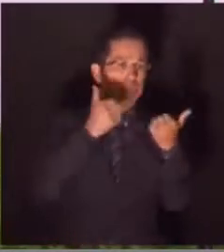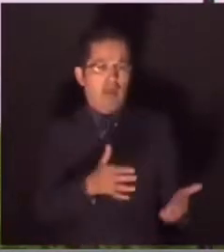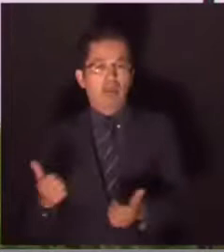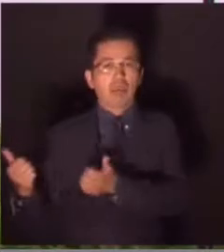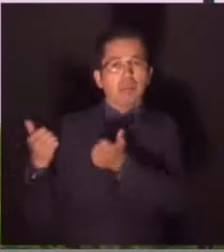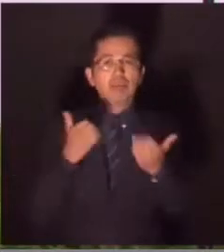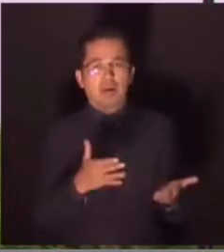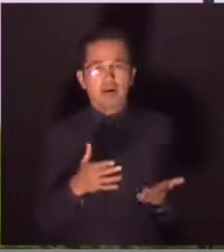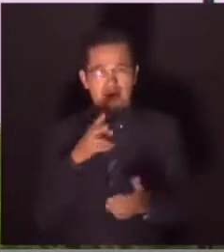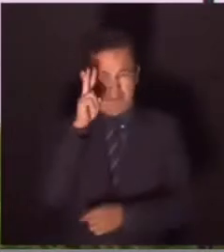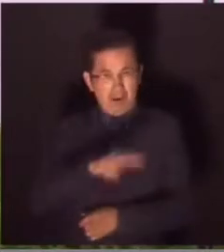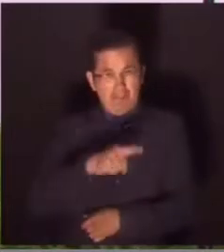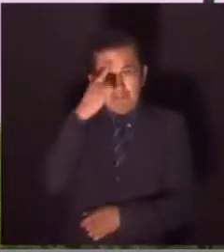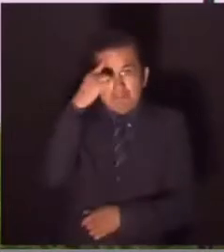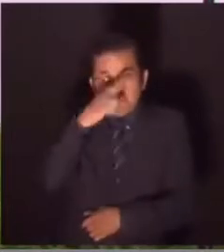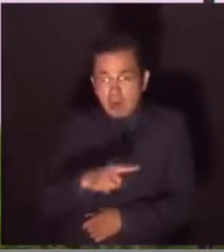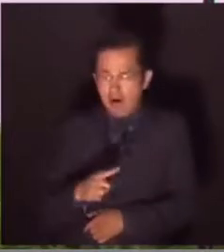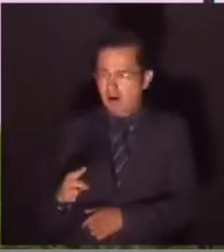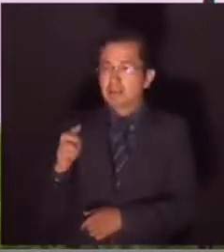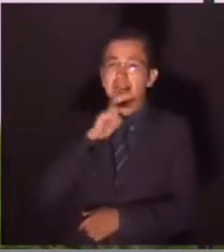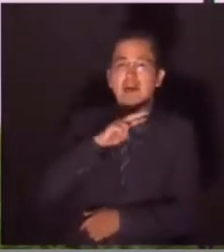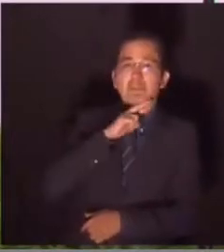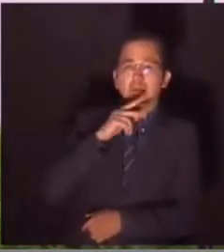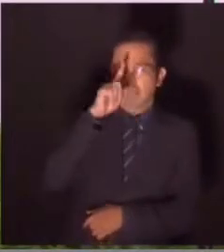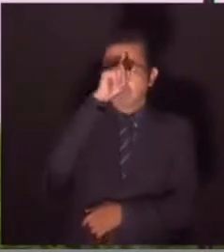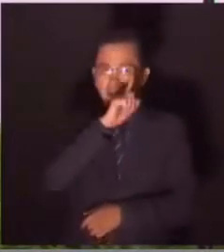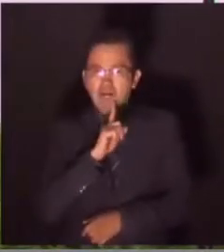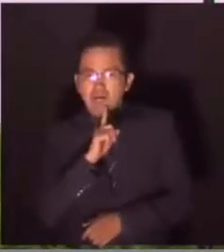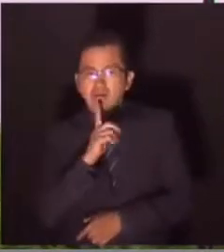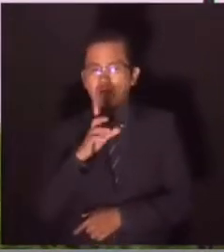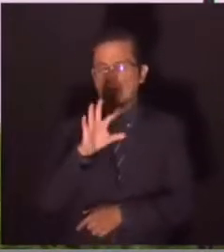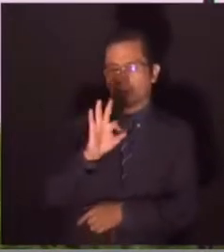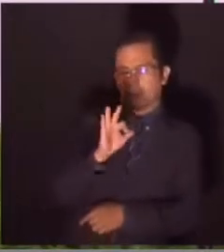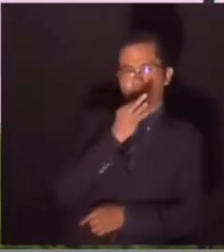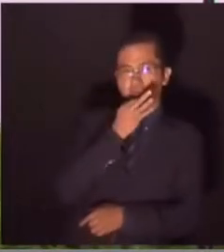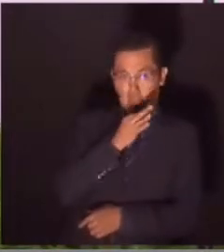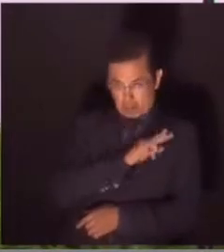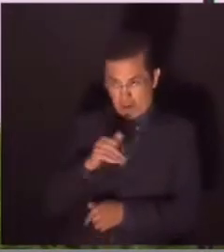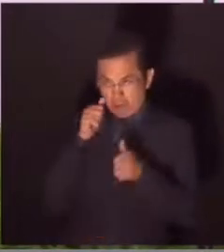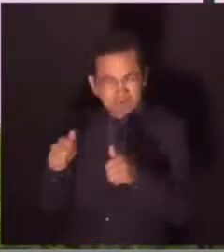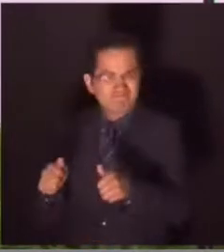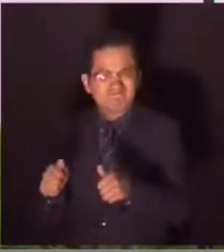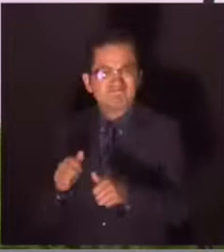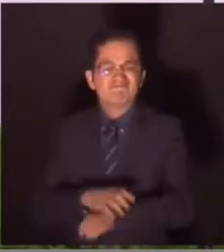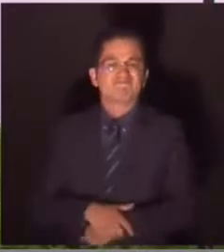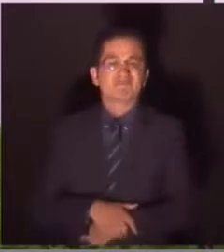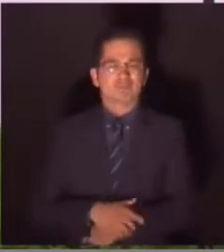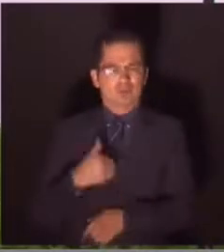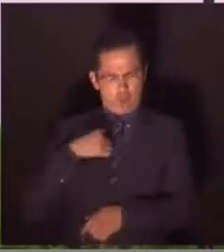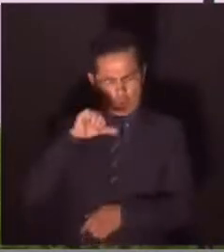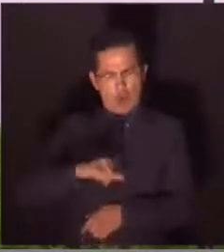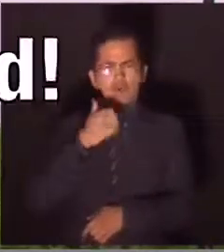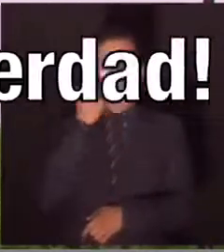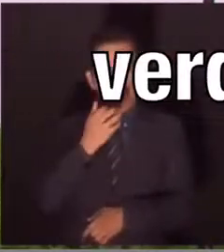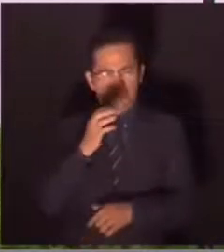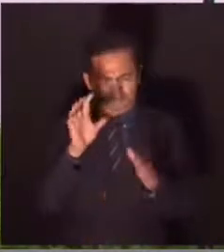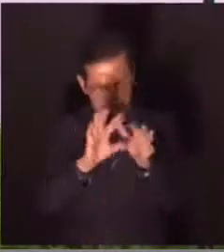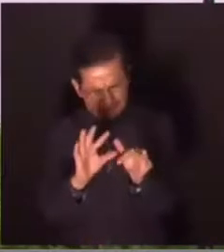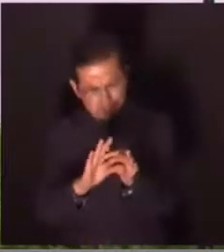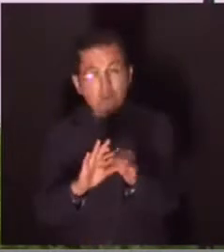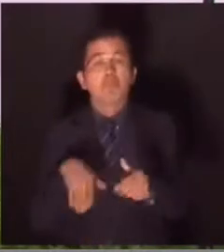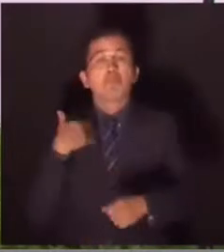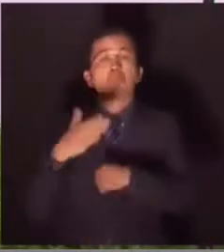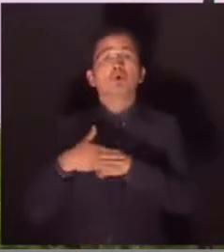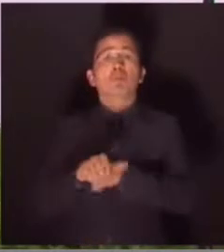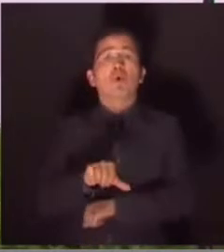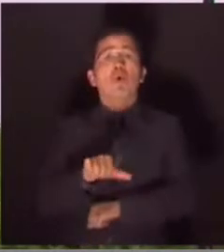minutos, difícilmente se les puede escuchar. Hoy quiero hablarles y decirles, el 11 de agosto, ustedes van a definir cuál es